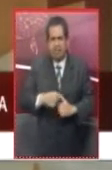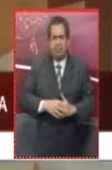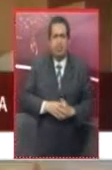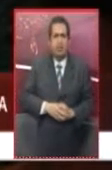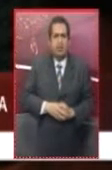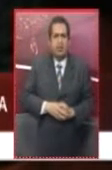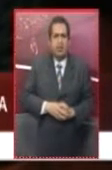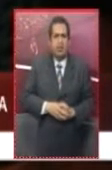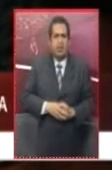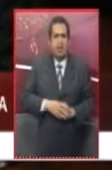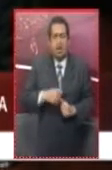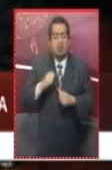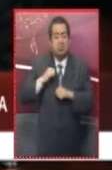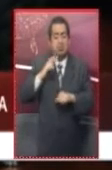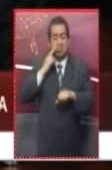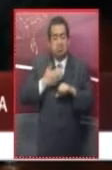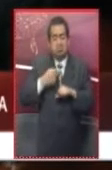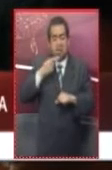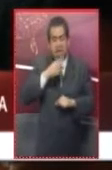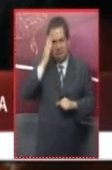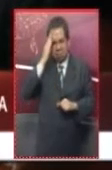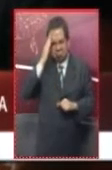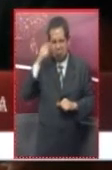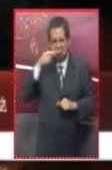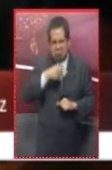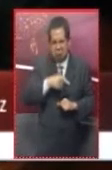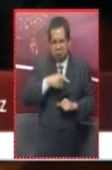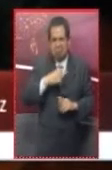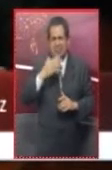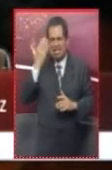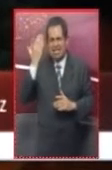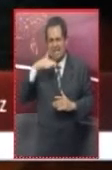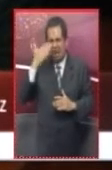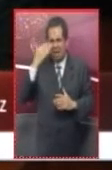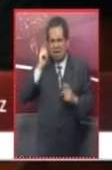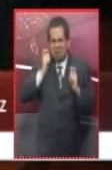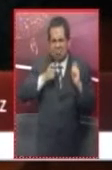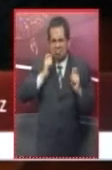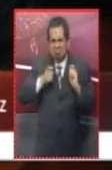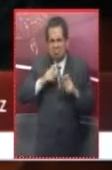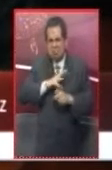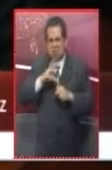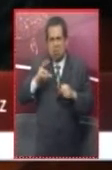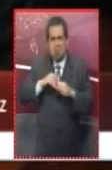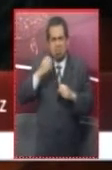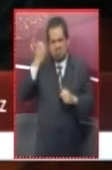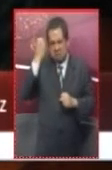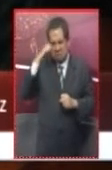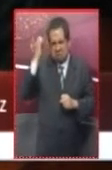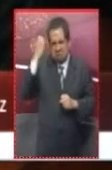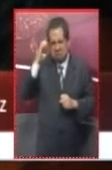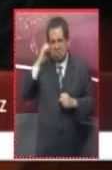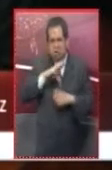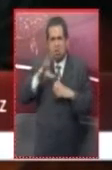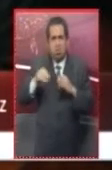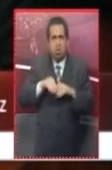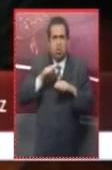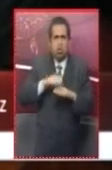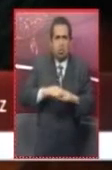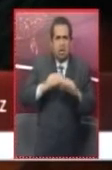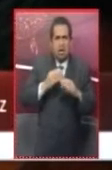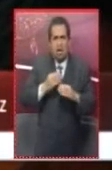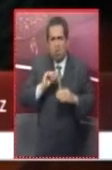Y que sea encabezada dicha embajada por alguien de gran experiencia en el ámbito académico,